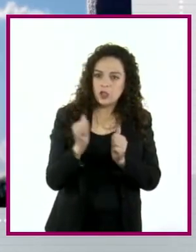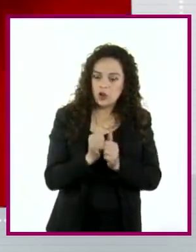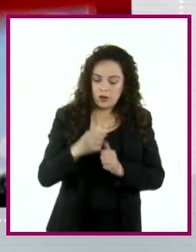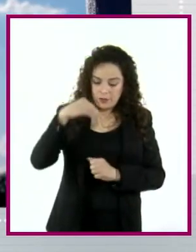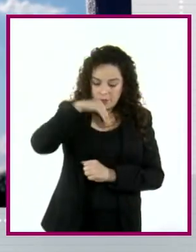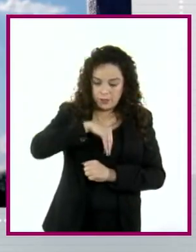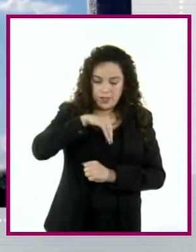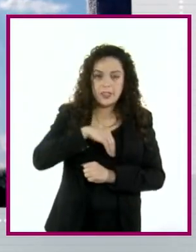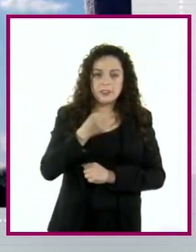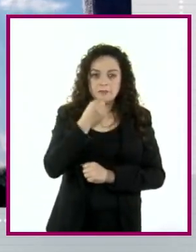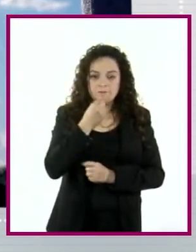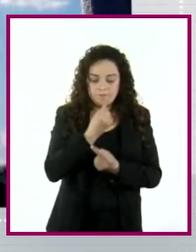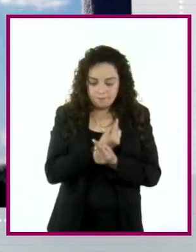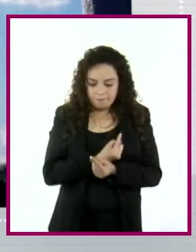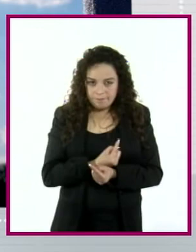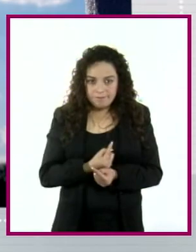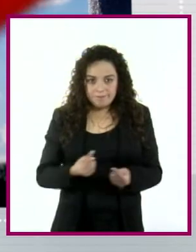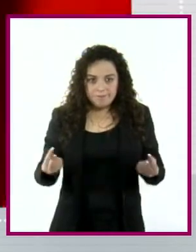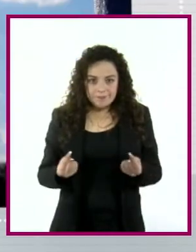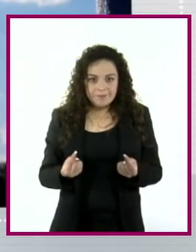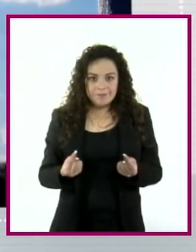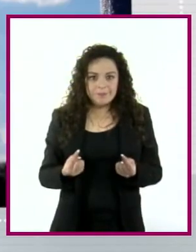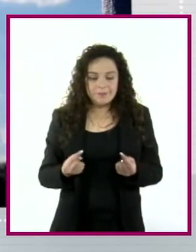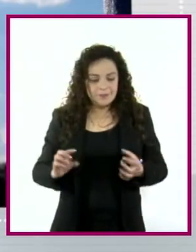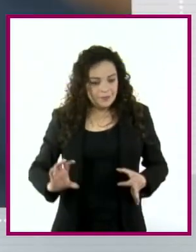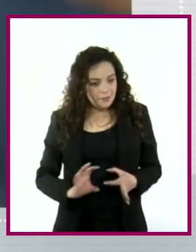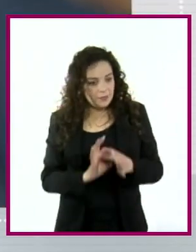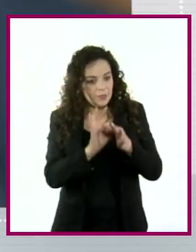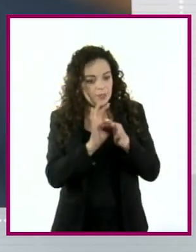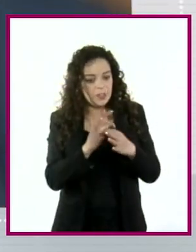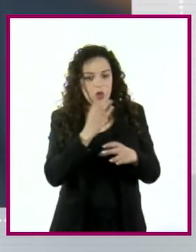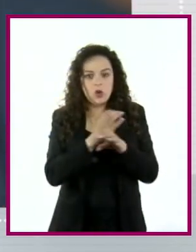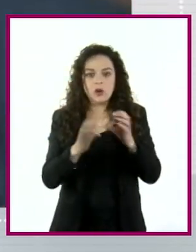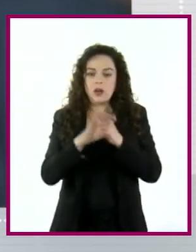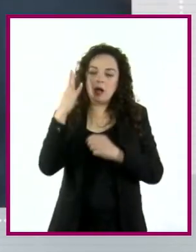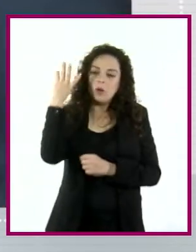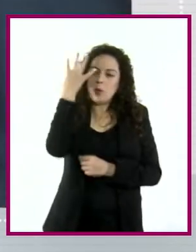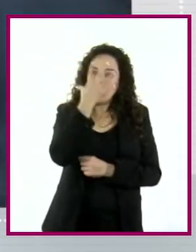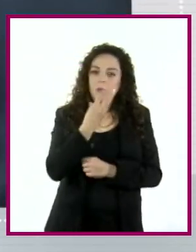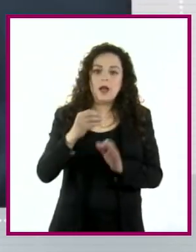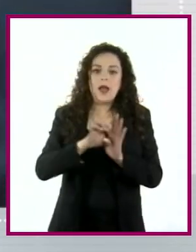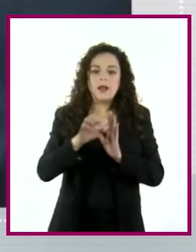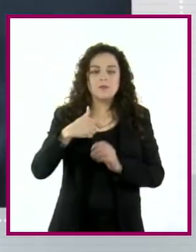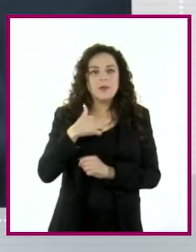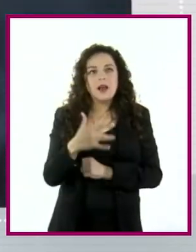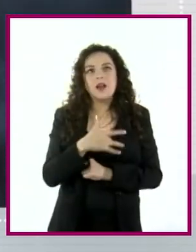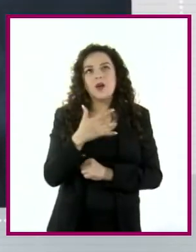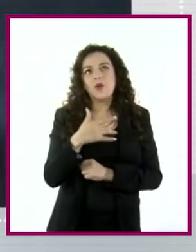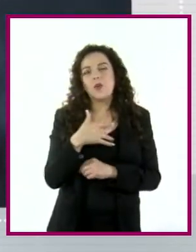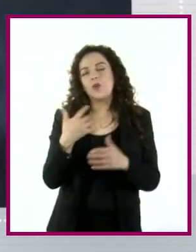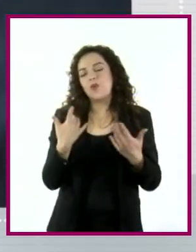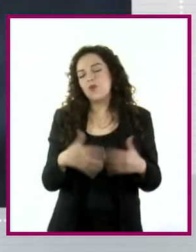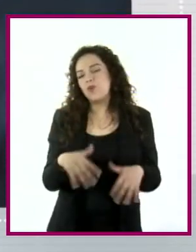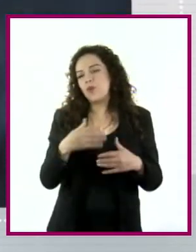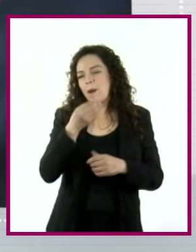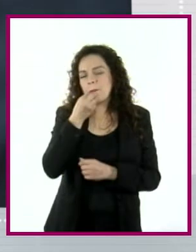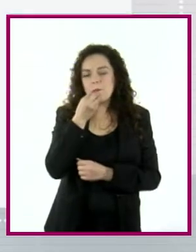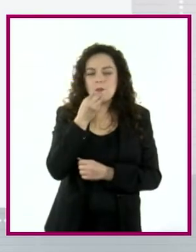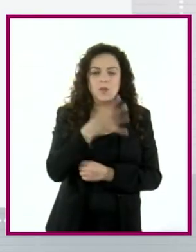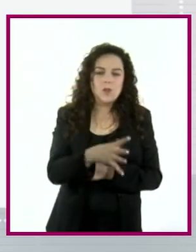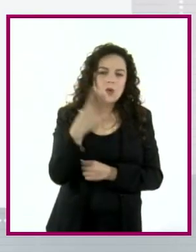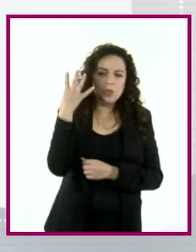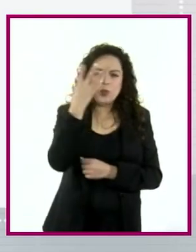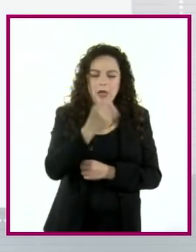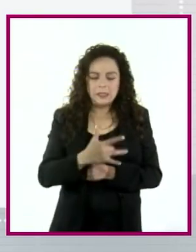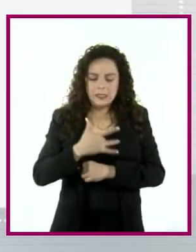nuestro niño, nuestro niño interior y esas cosas hermosas como conmovernos, enternecer, sentir emoción, pues